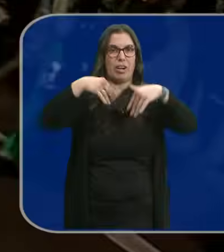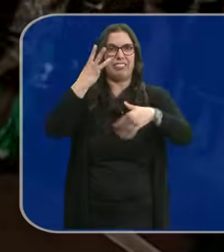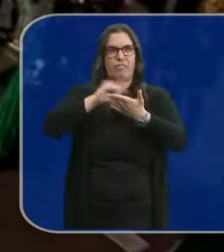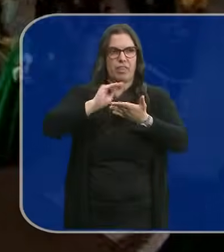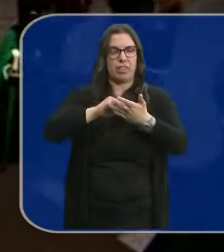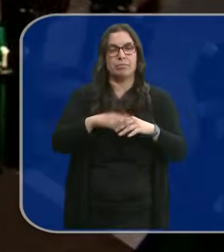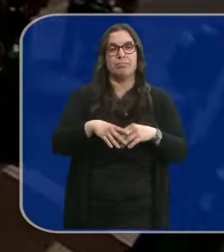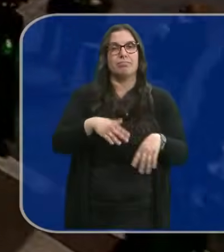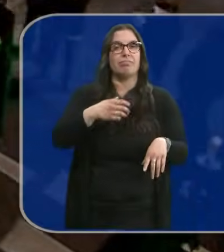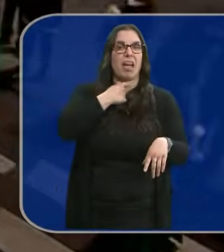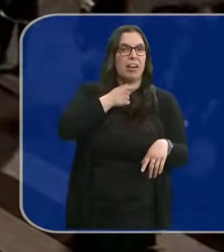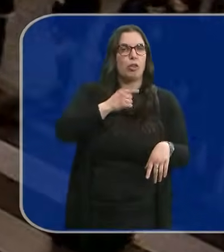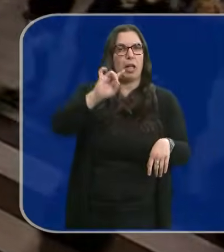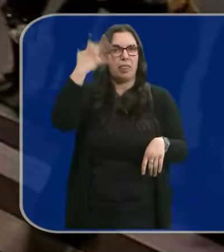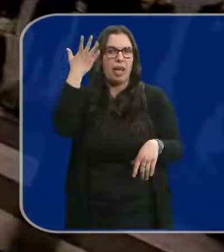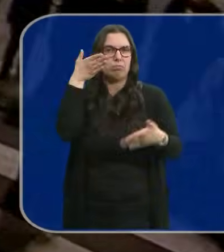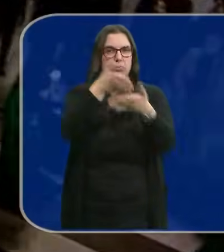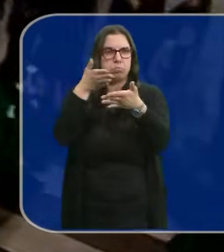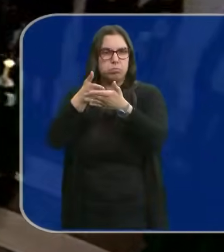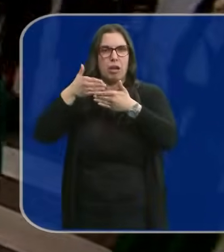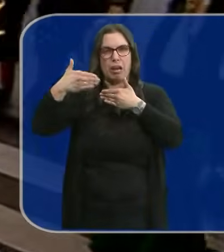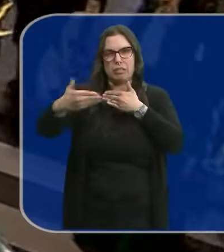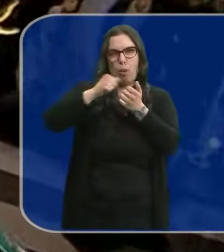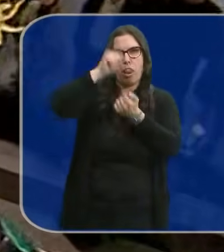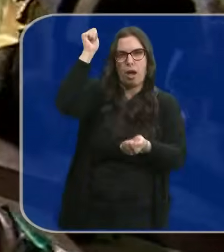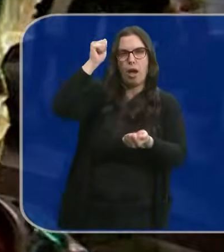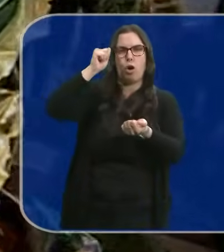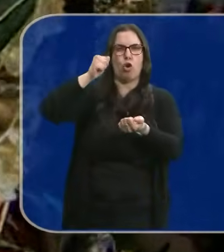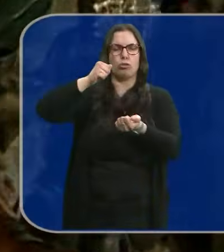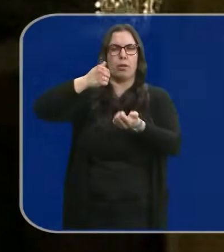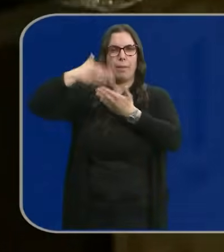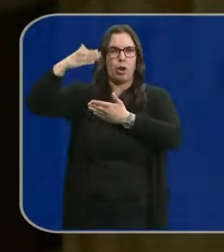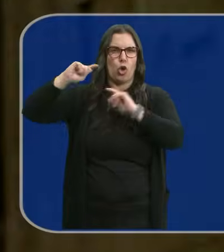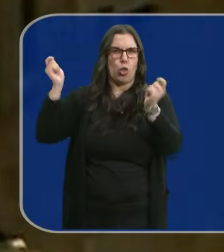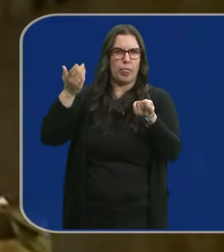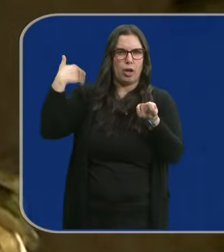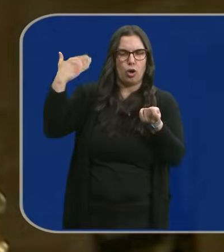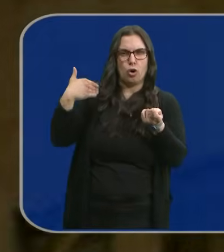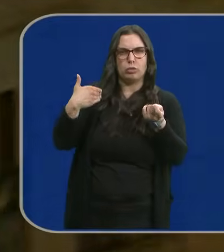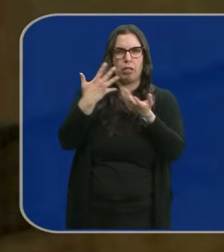iglesia. Anécdotas, iniciativas, obstáculos, archivos, legajos, hemerotecas,